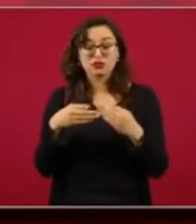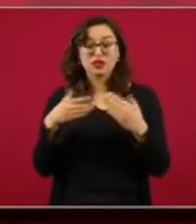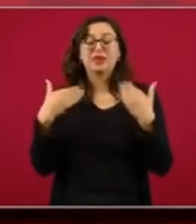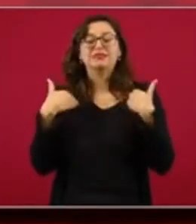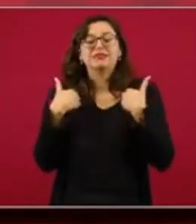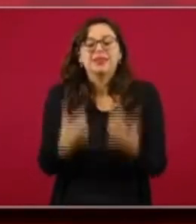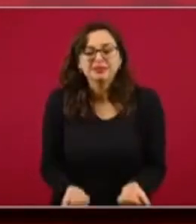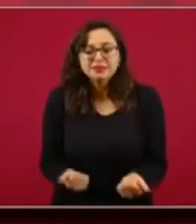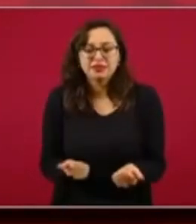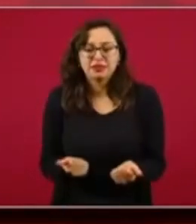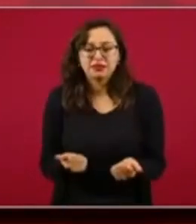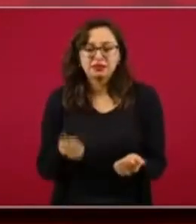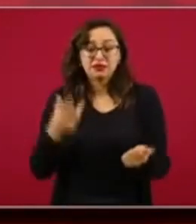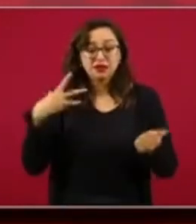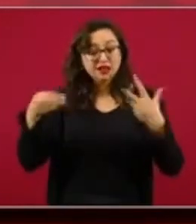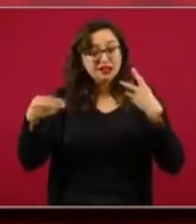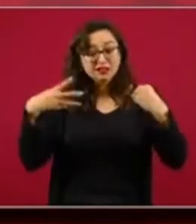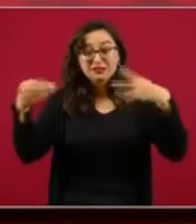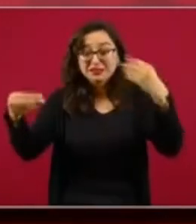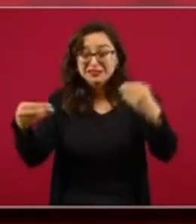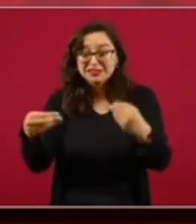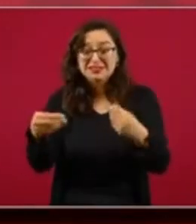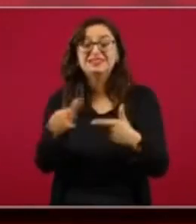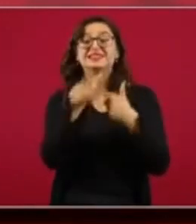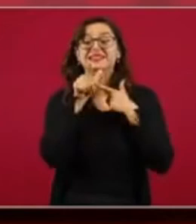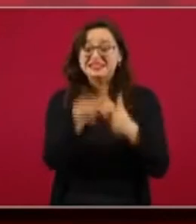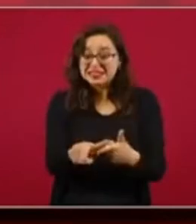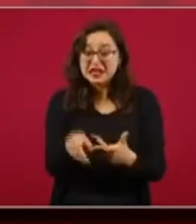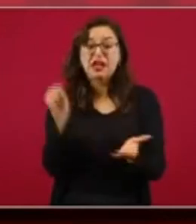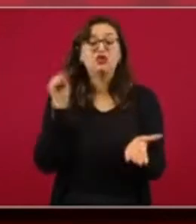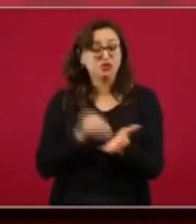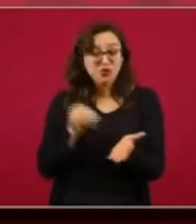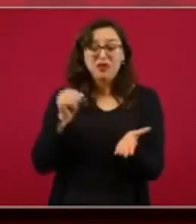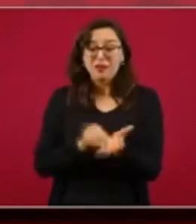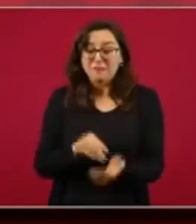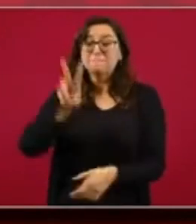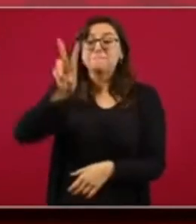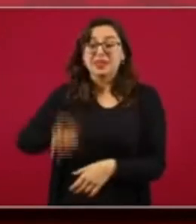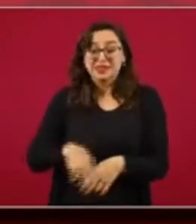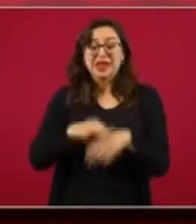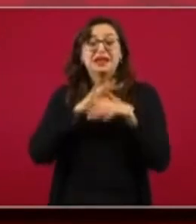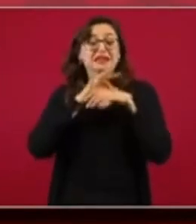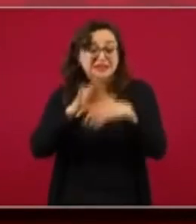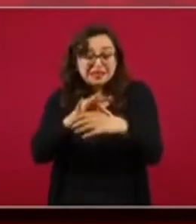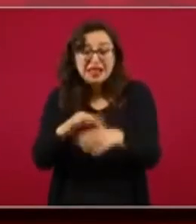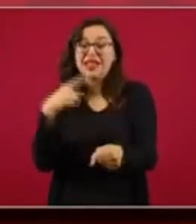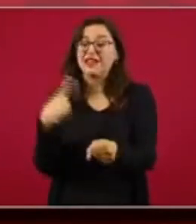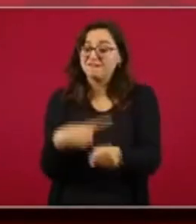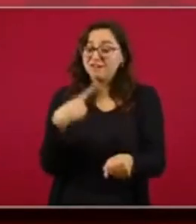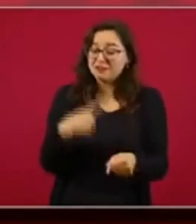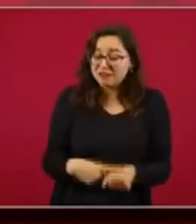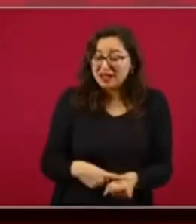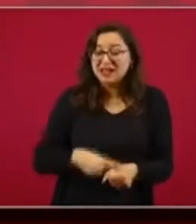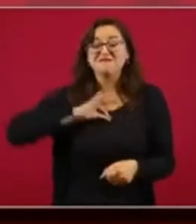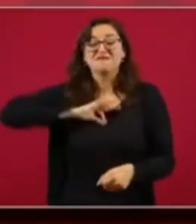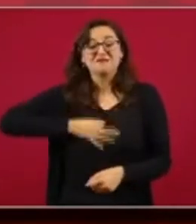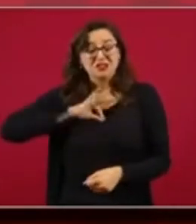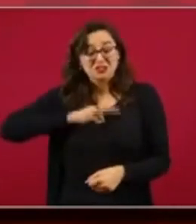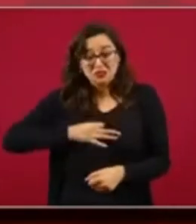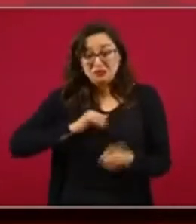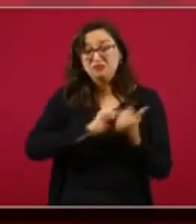no se ha acabado, que la epidemia es perfectamente real, que la epidemia es una enfermedad infecciosa que puede